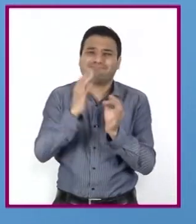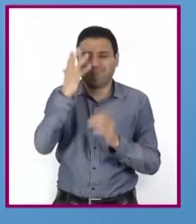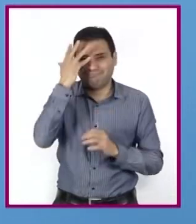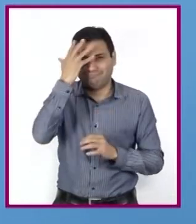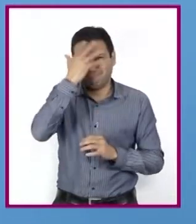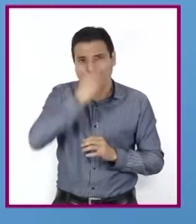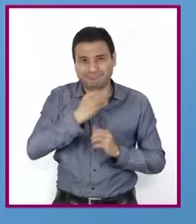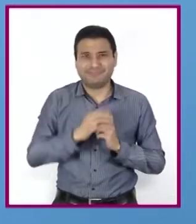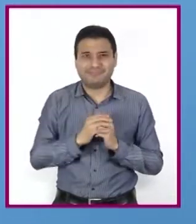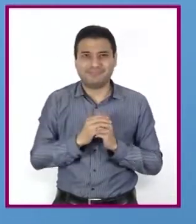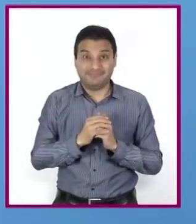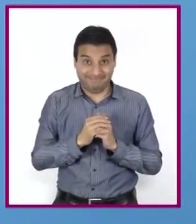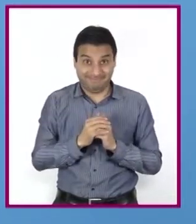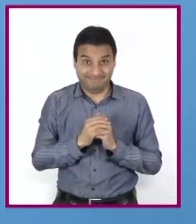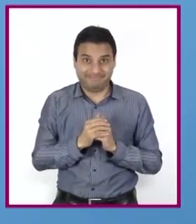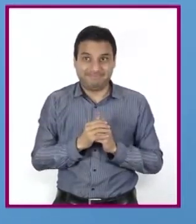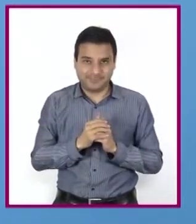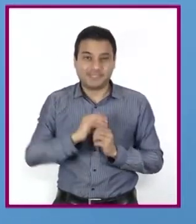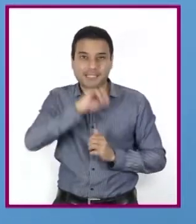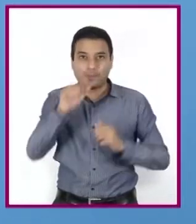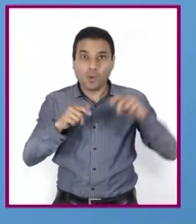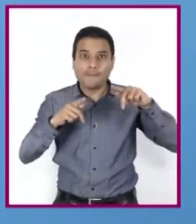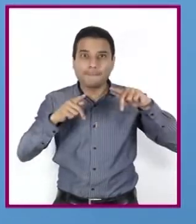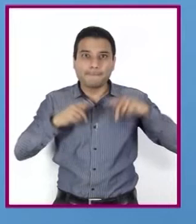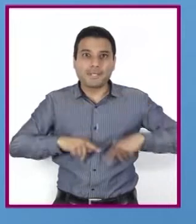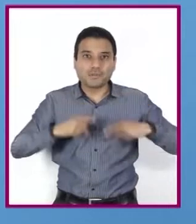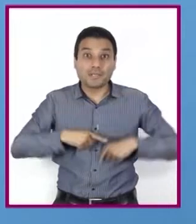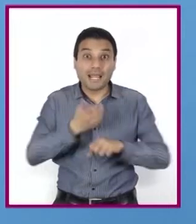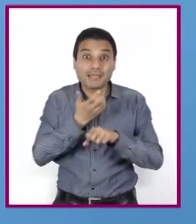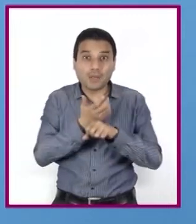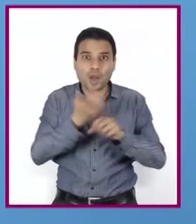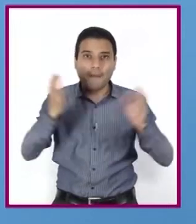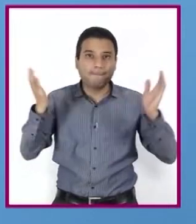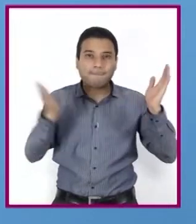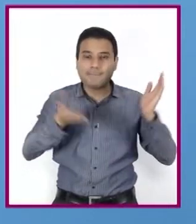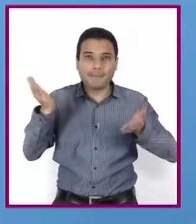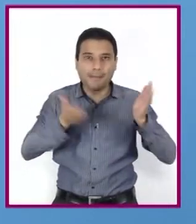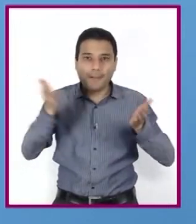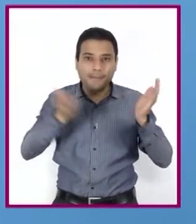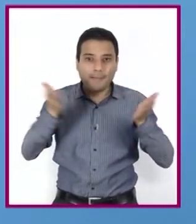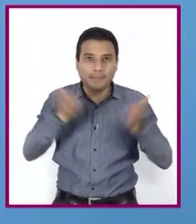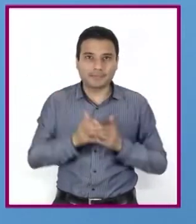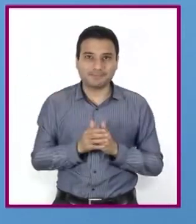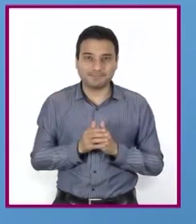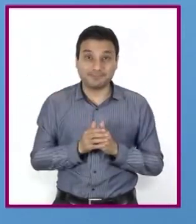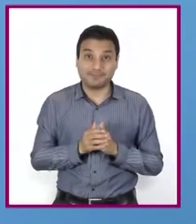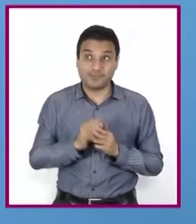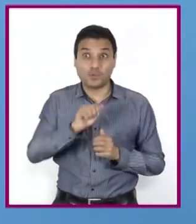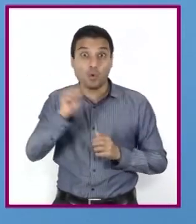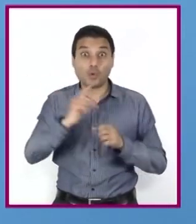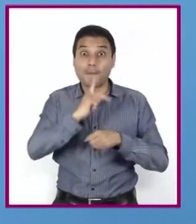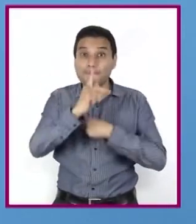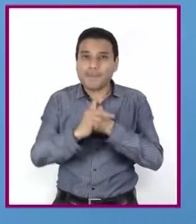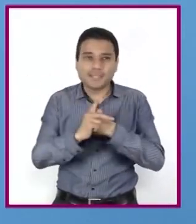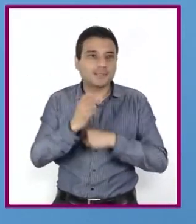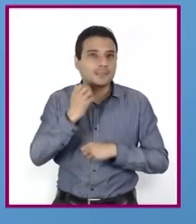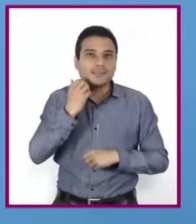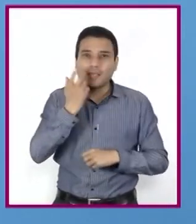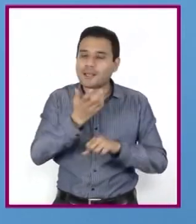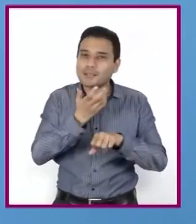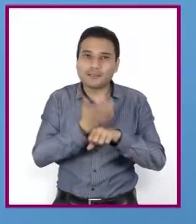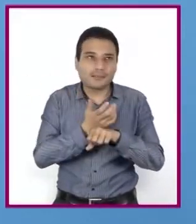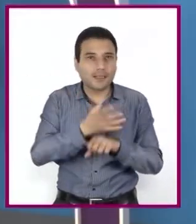incremento del flujo migratorio hacia ese país y la intención de otras sociedades por imitar el estilo de vida que estaba en